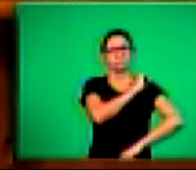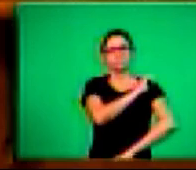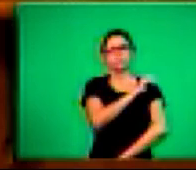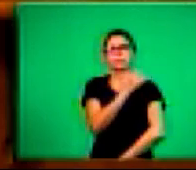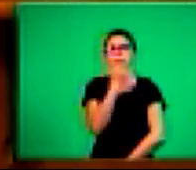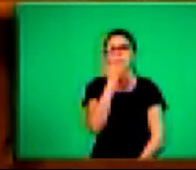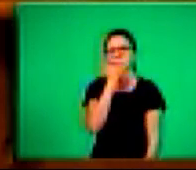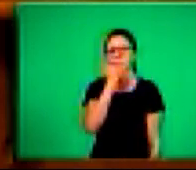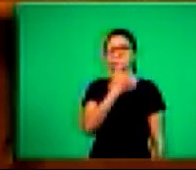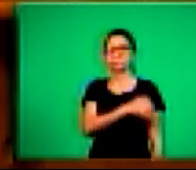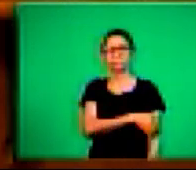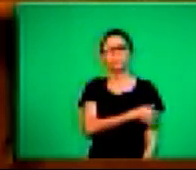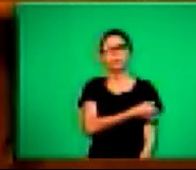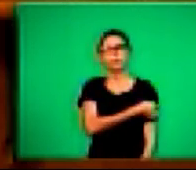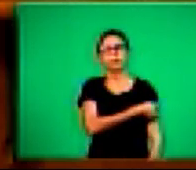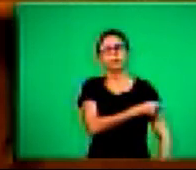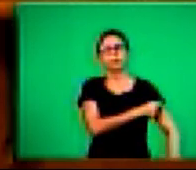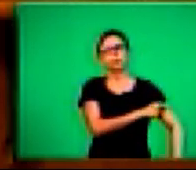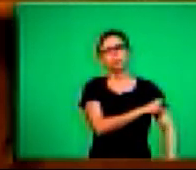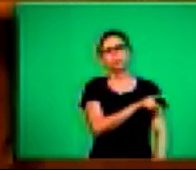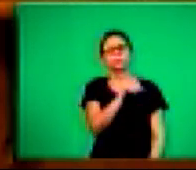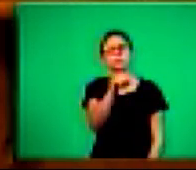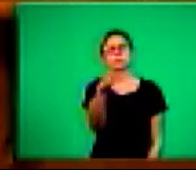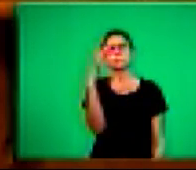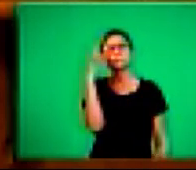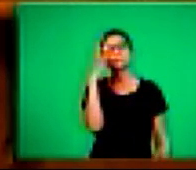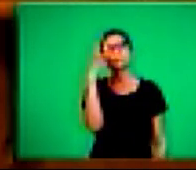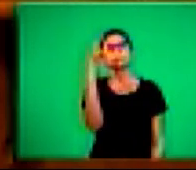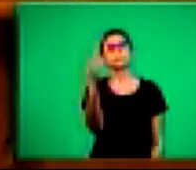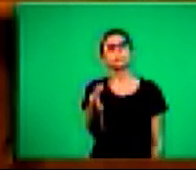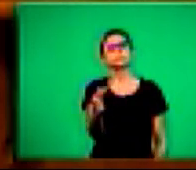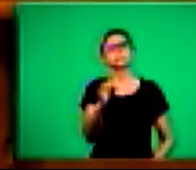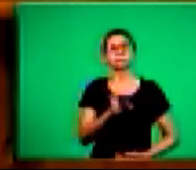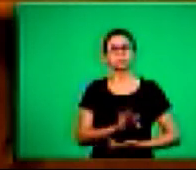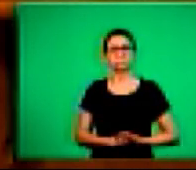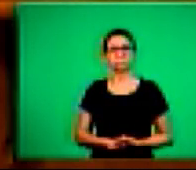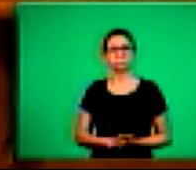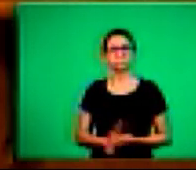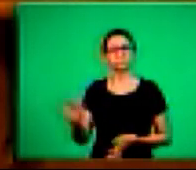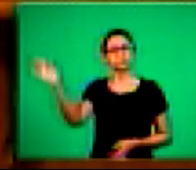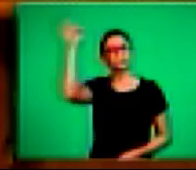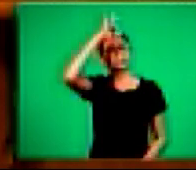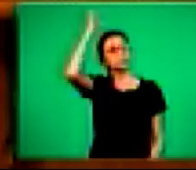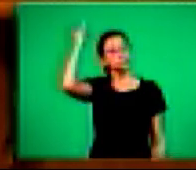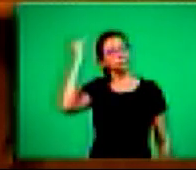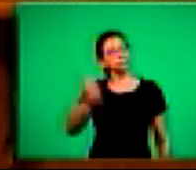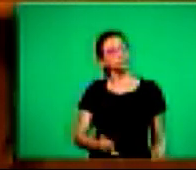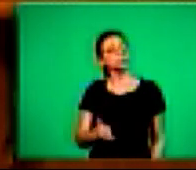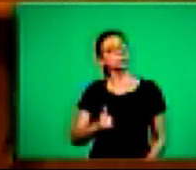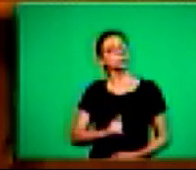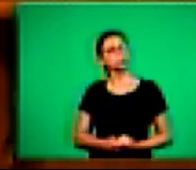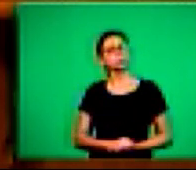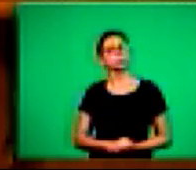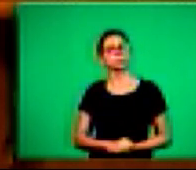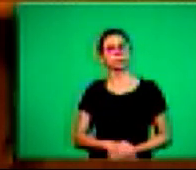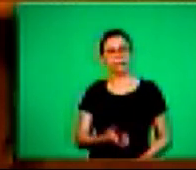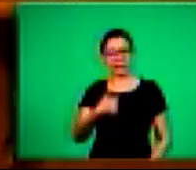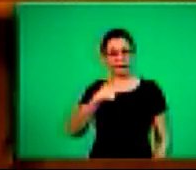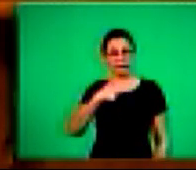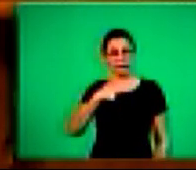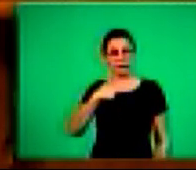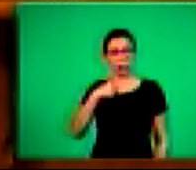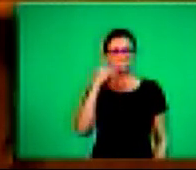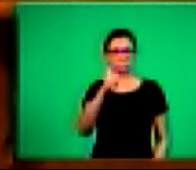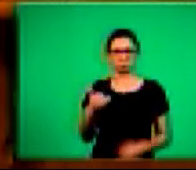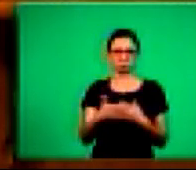oír oiga entonces quien tiene oídos para oír aquello que el espíritu santo está diciendo no lo que no lo que yo estoy diciendo lo